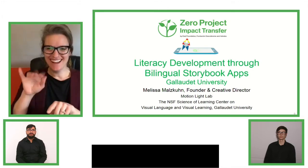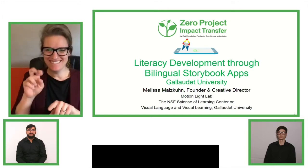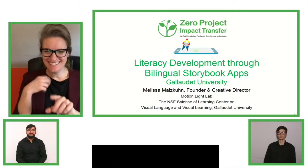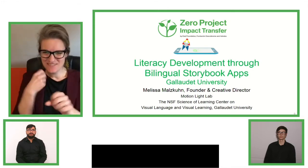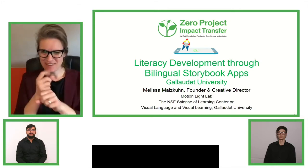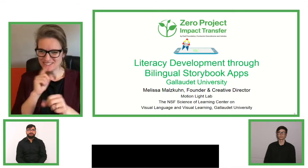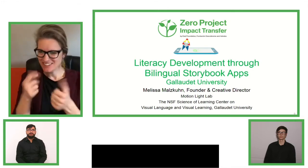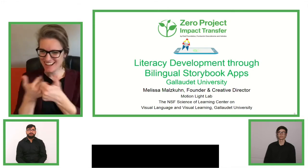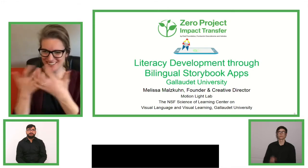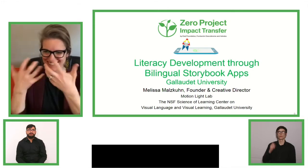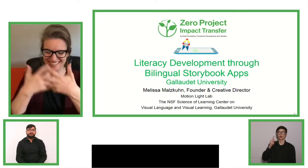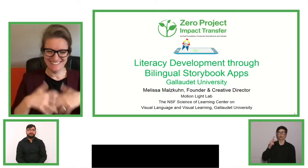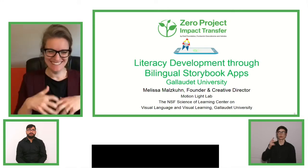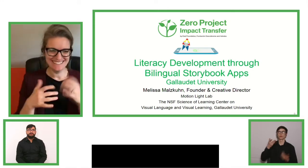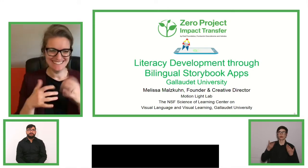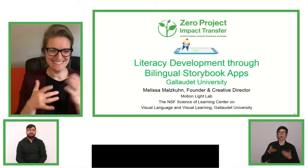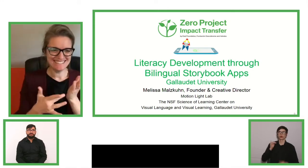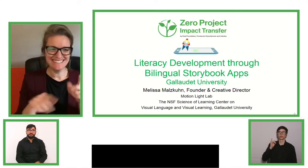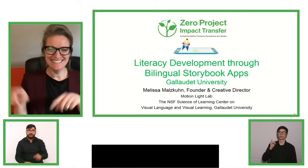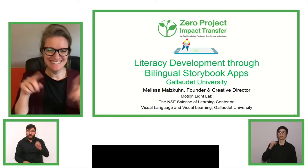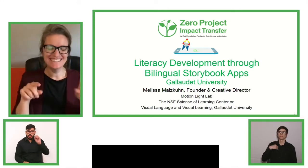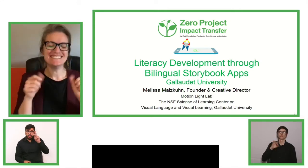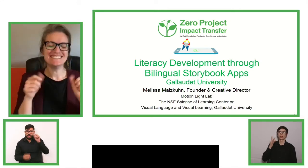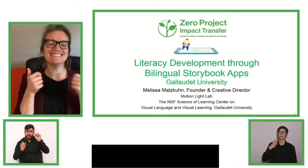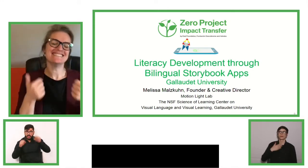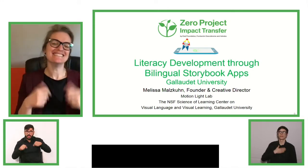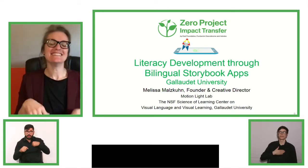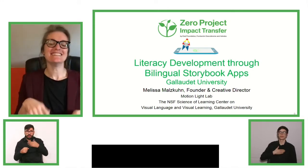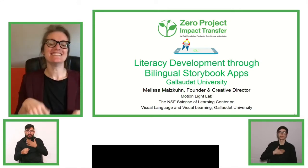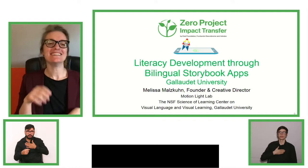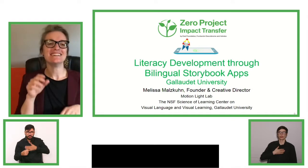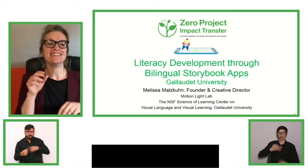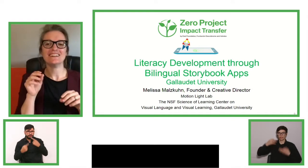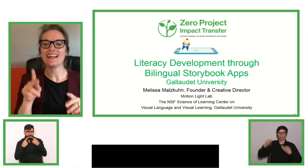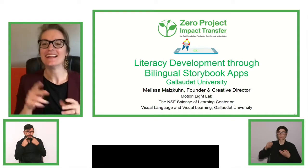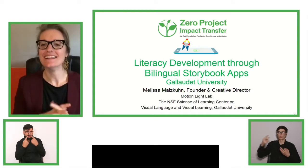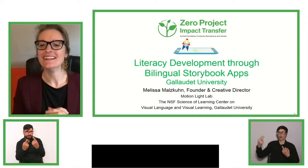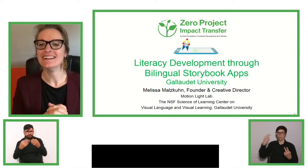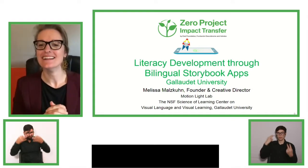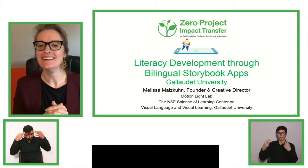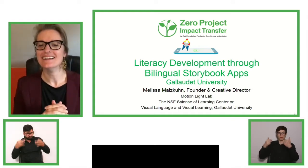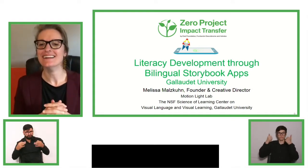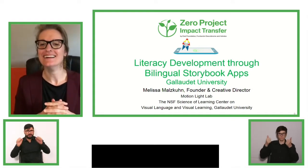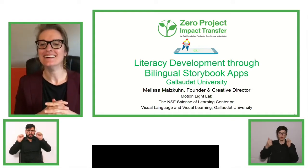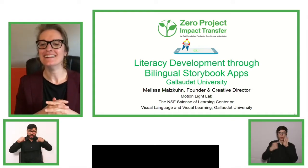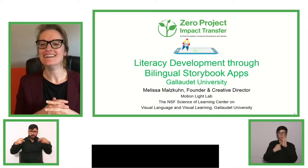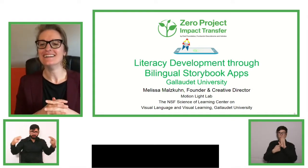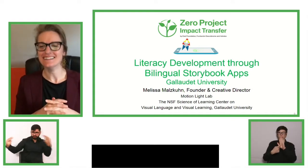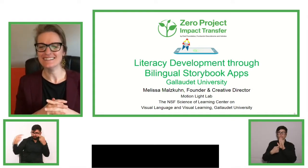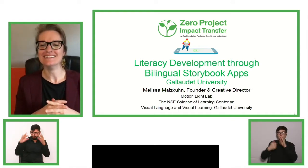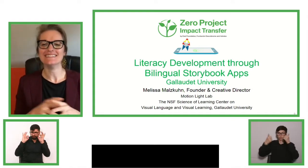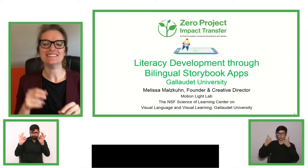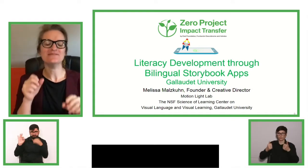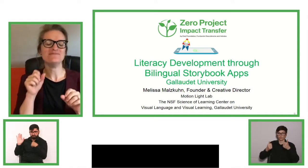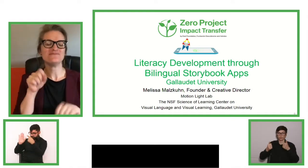All right. Sorry. I just wanted to make sure that I could see myself. Quería asegurarme de que me puedo ver en la